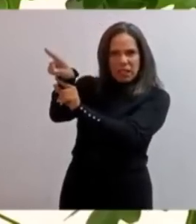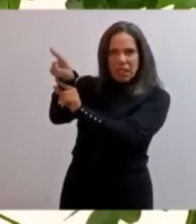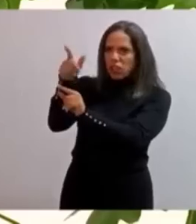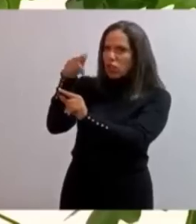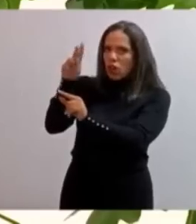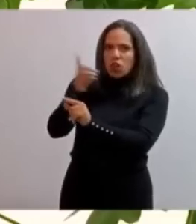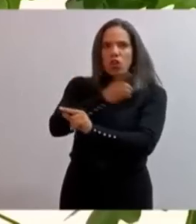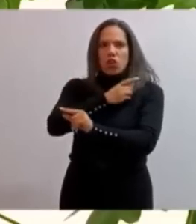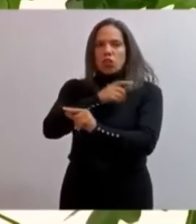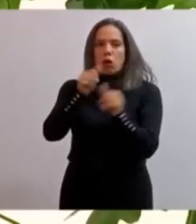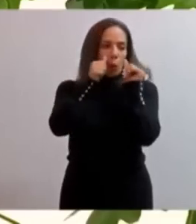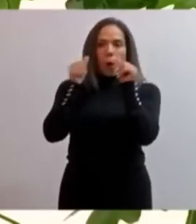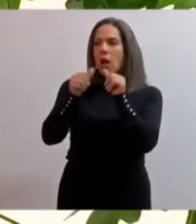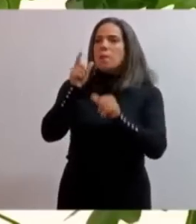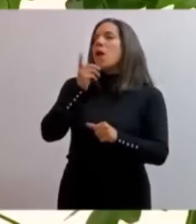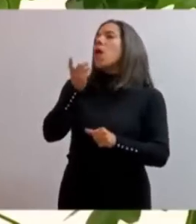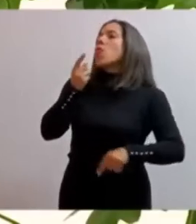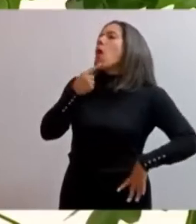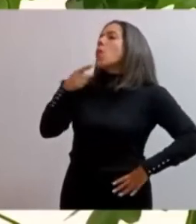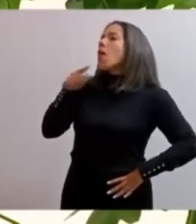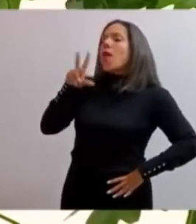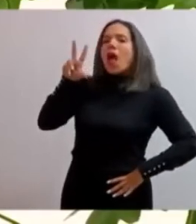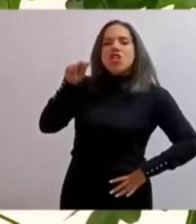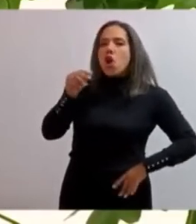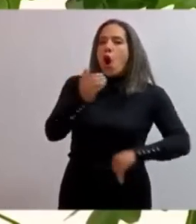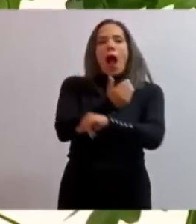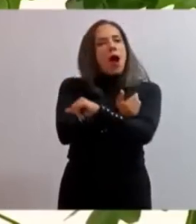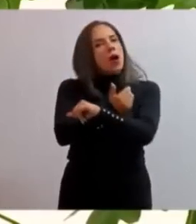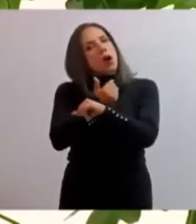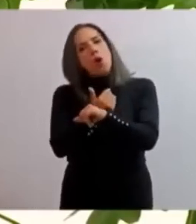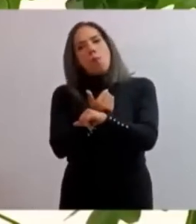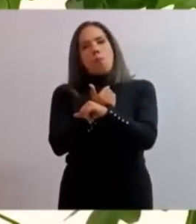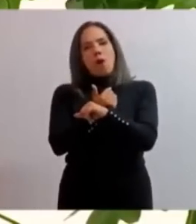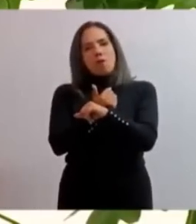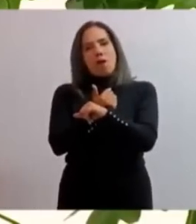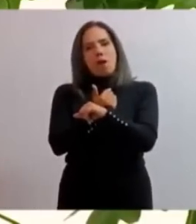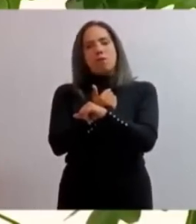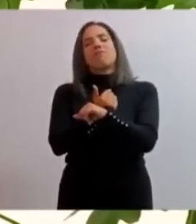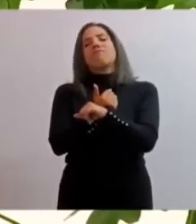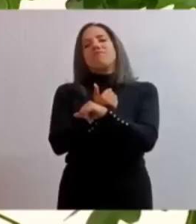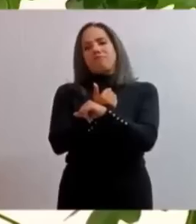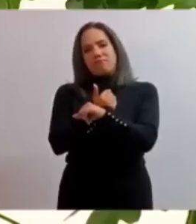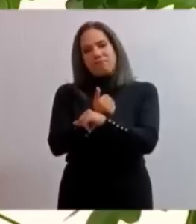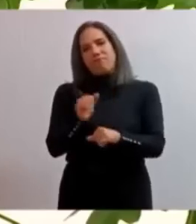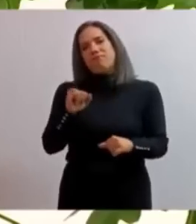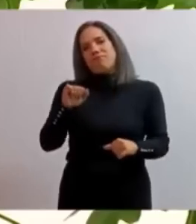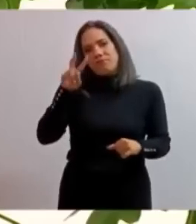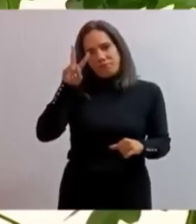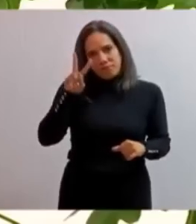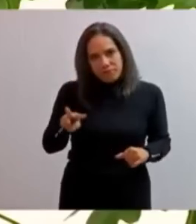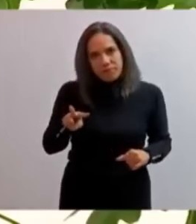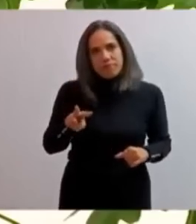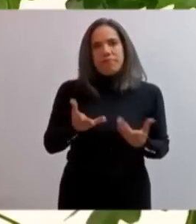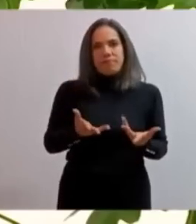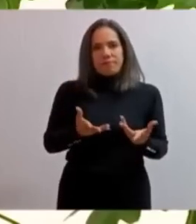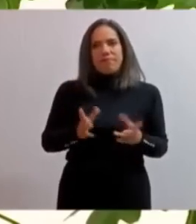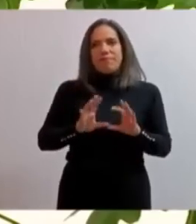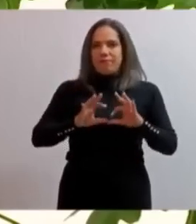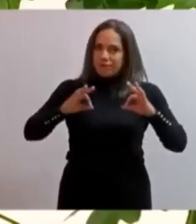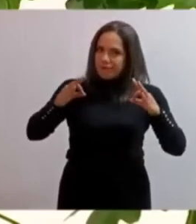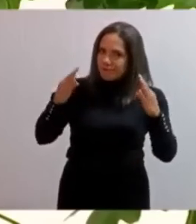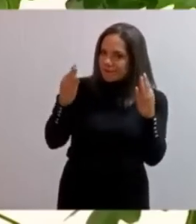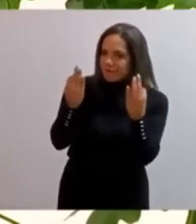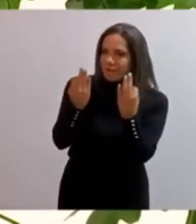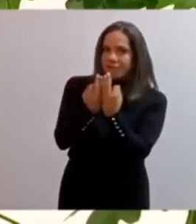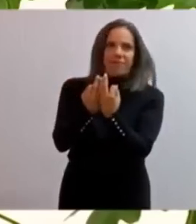de supervisión, pero esta reconstrucción tiene que ser acompañada por un esfuerzo del sistema también,